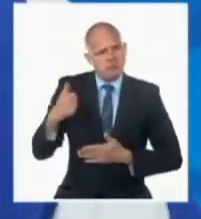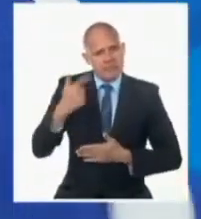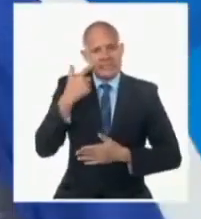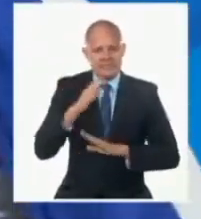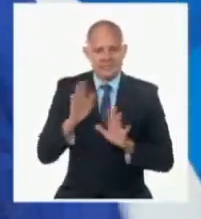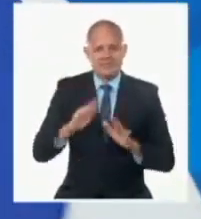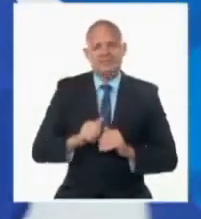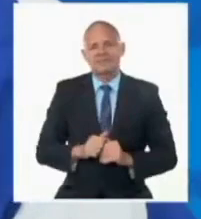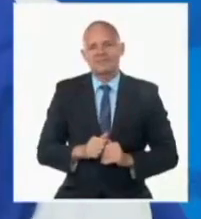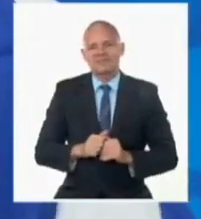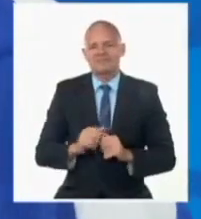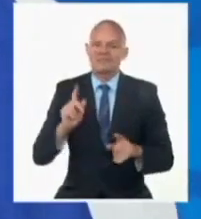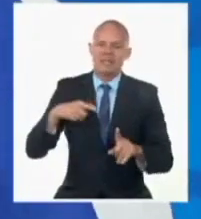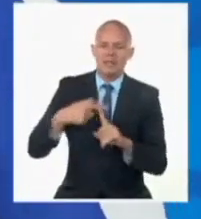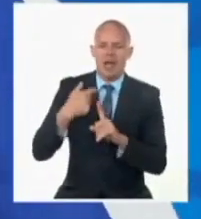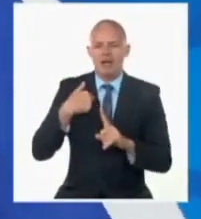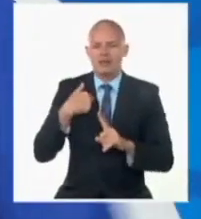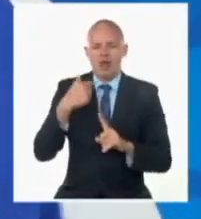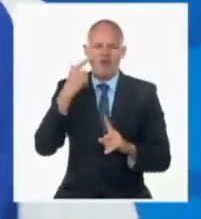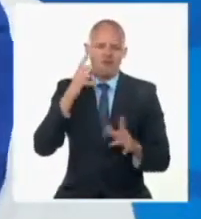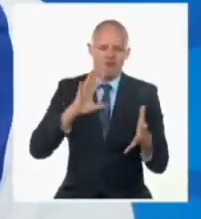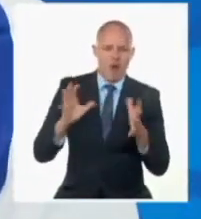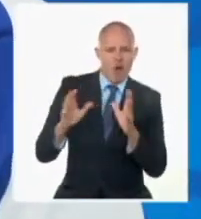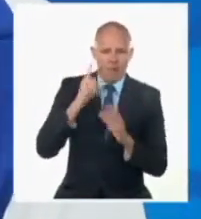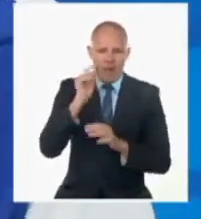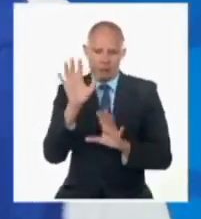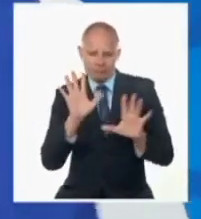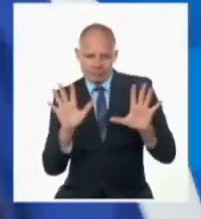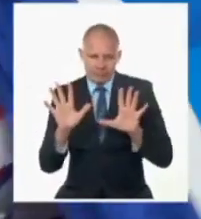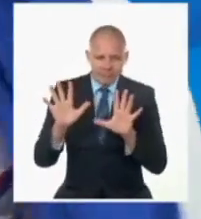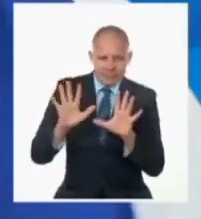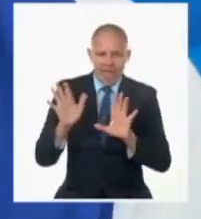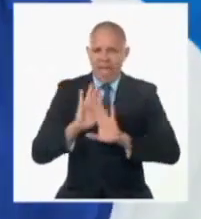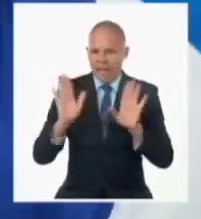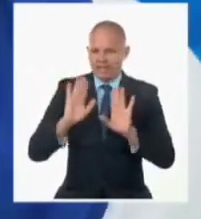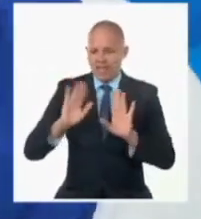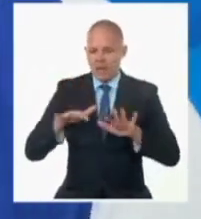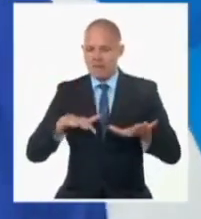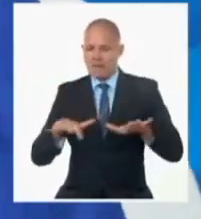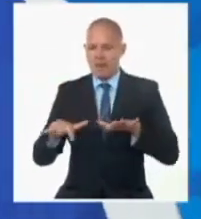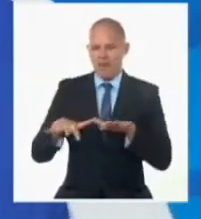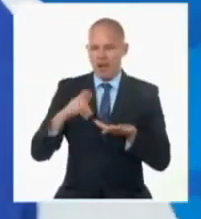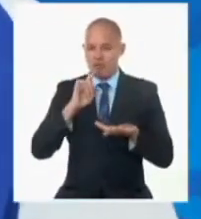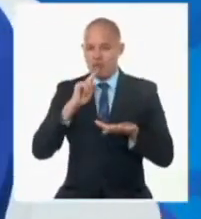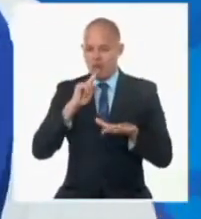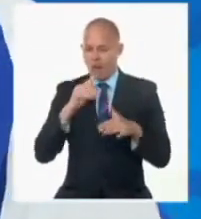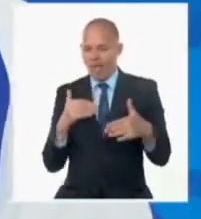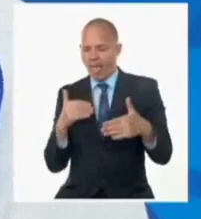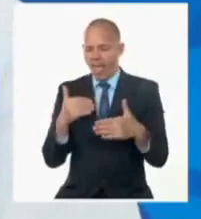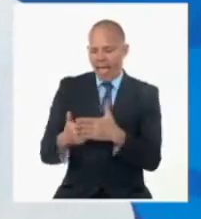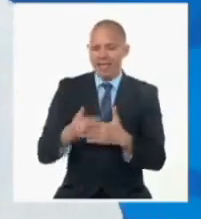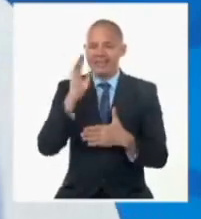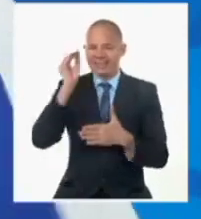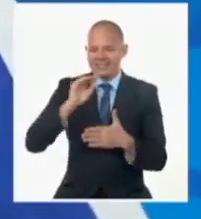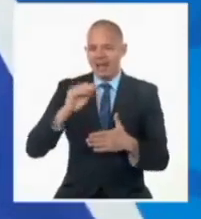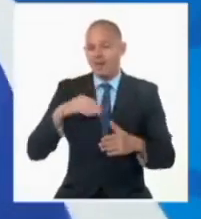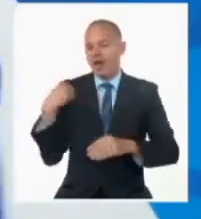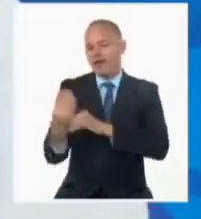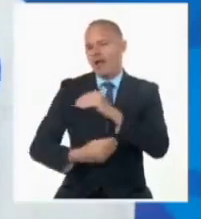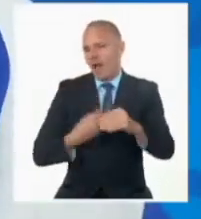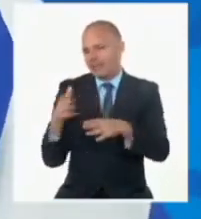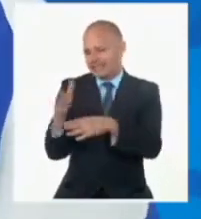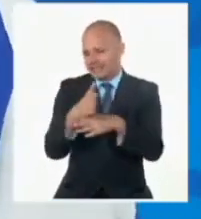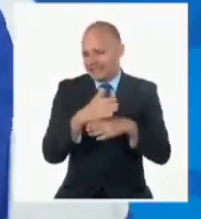También usamos algunas estrategias para poder llegar bien al último aparato, que es más duro mío. Todo